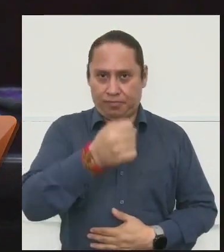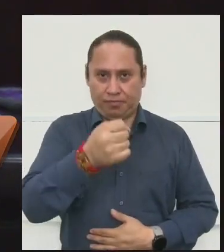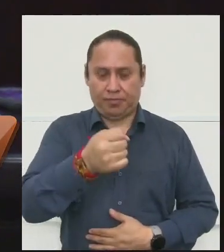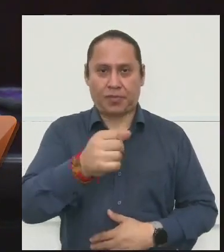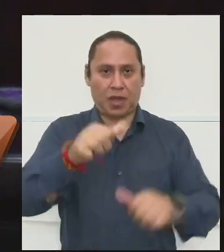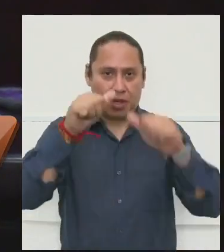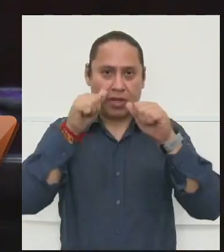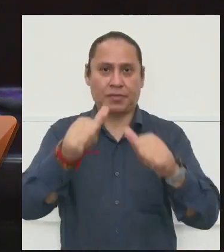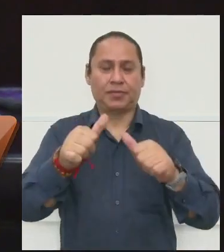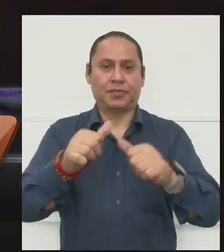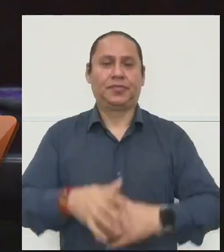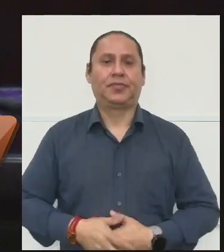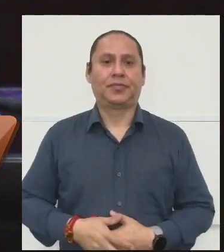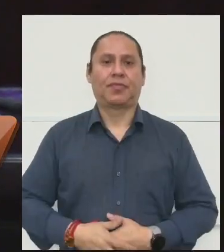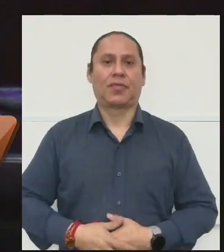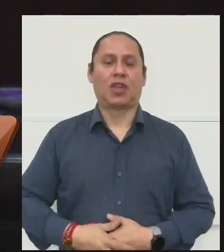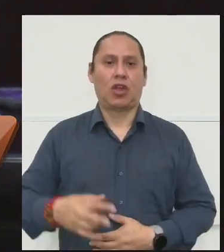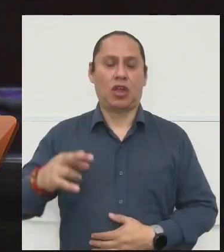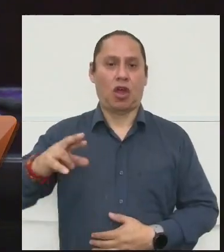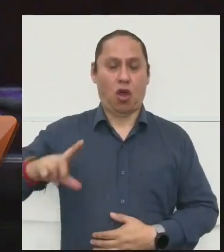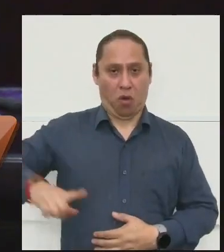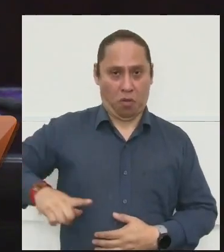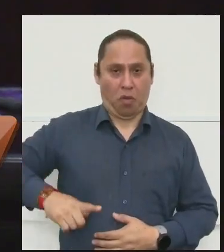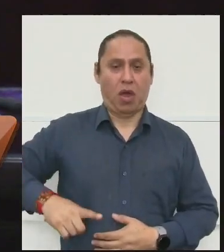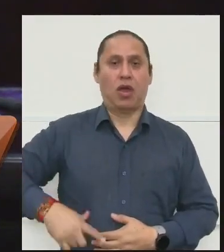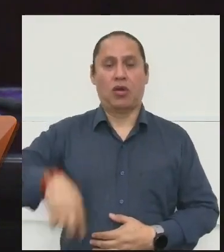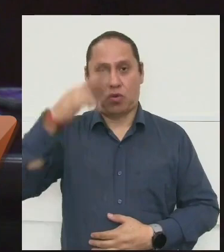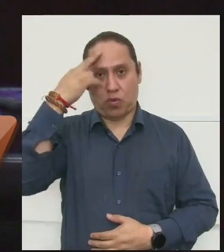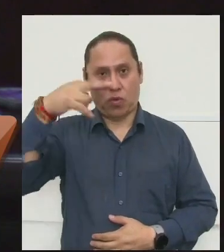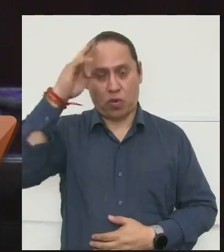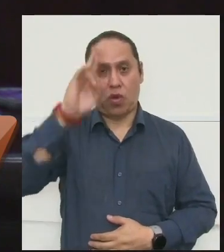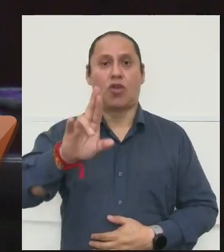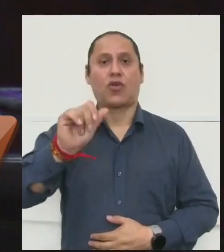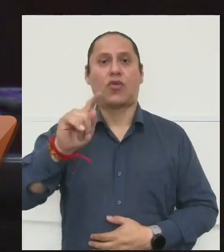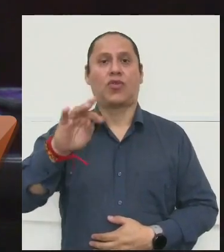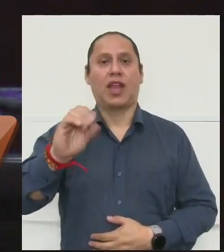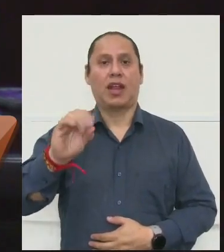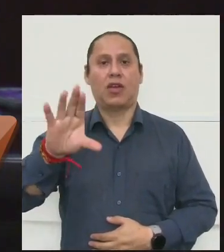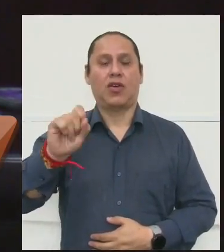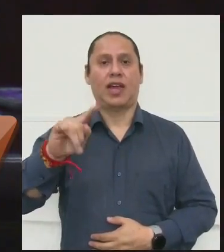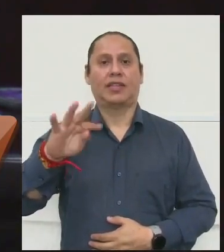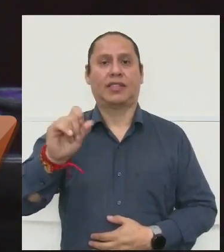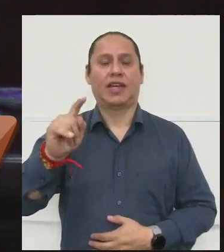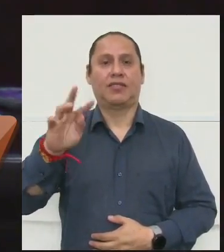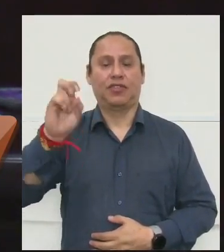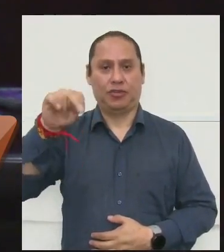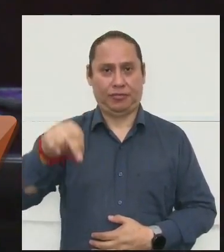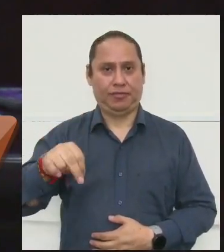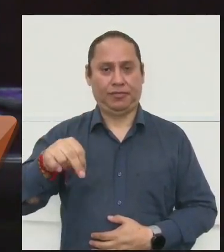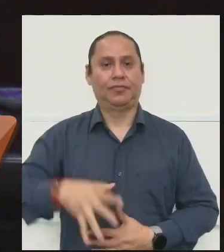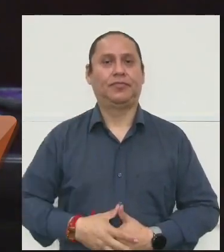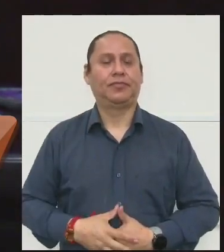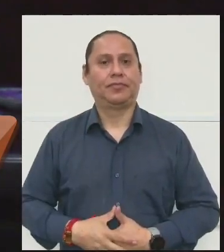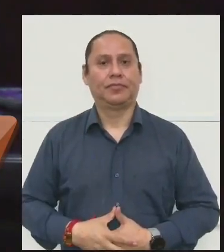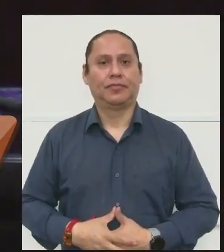saludo Atentamente rutilio Escandón cadenas gobernador constitucional del estado de